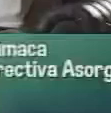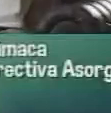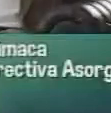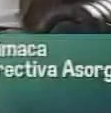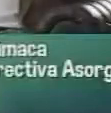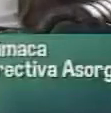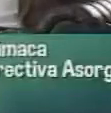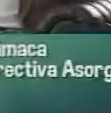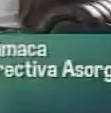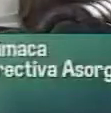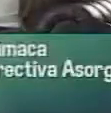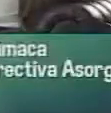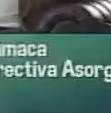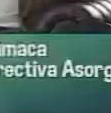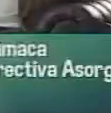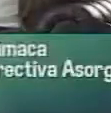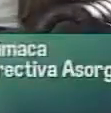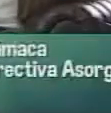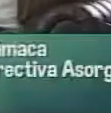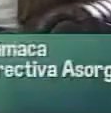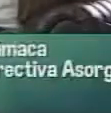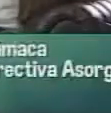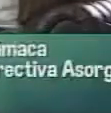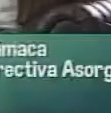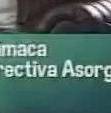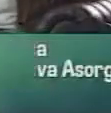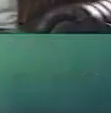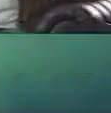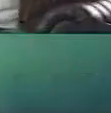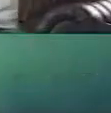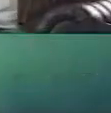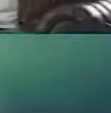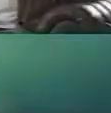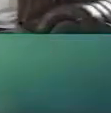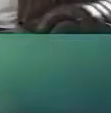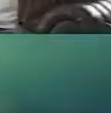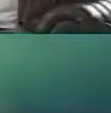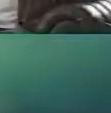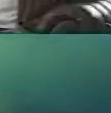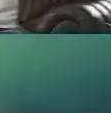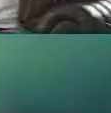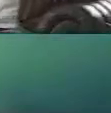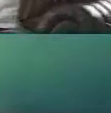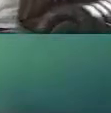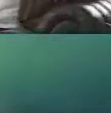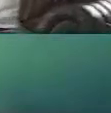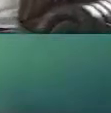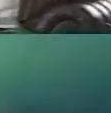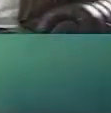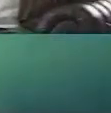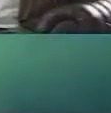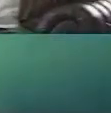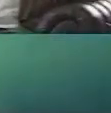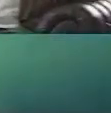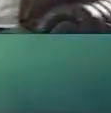La problemática más grande es la comunicación, porque las personas oyentes nos hablan y no entendemos.